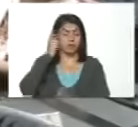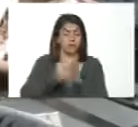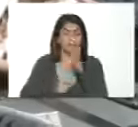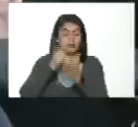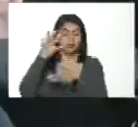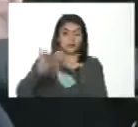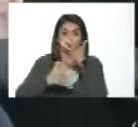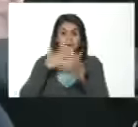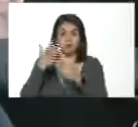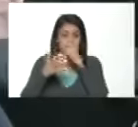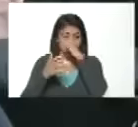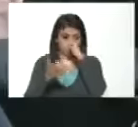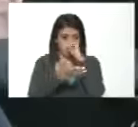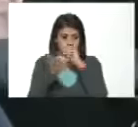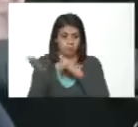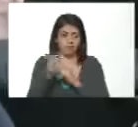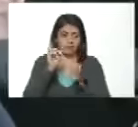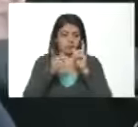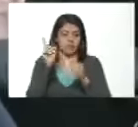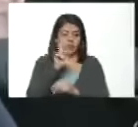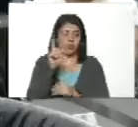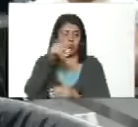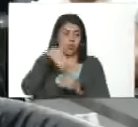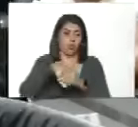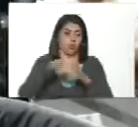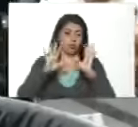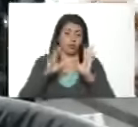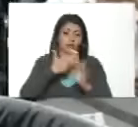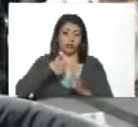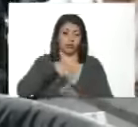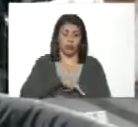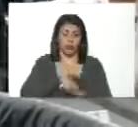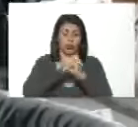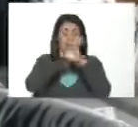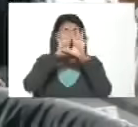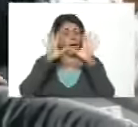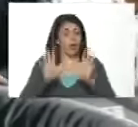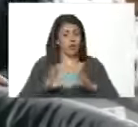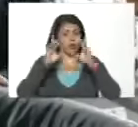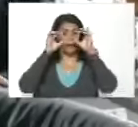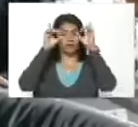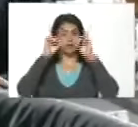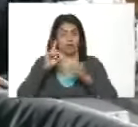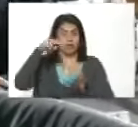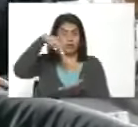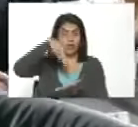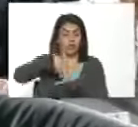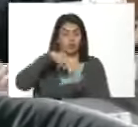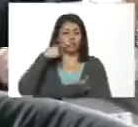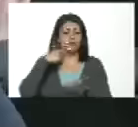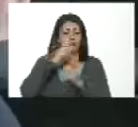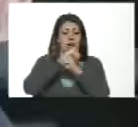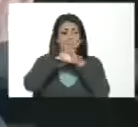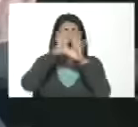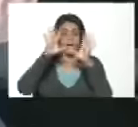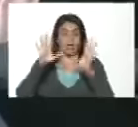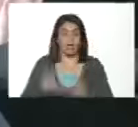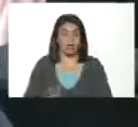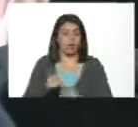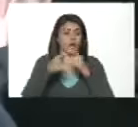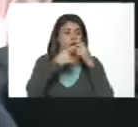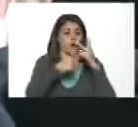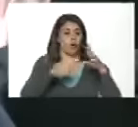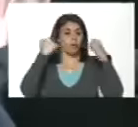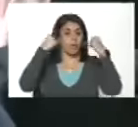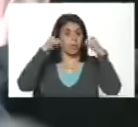vivo Orlando Figuera y uno de ustedes dijo algo. No voten si quieren, nosotros estamos muy claros dónde estamos parados, muy claros. Lo demás es